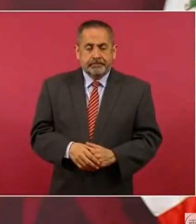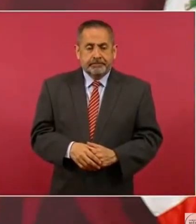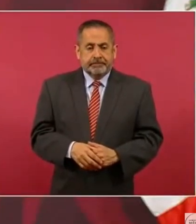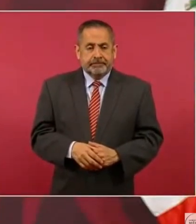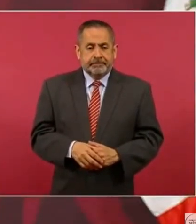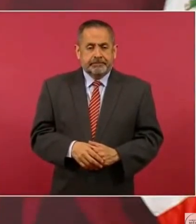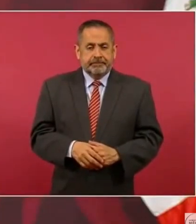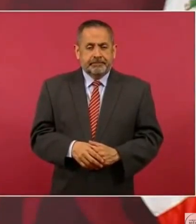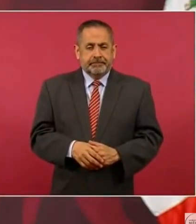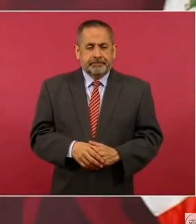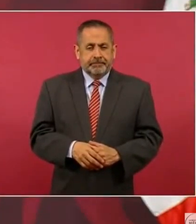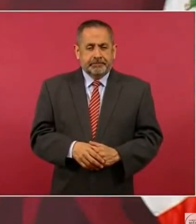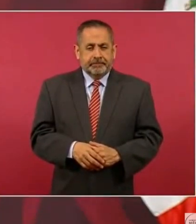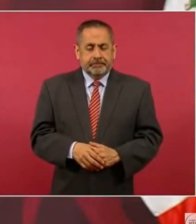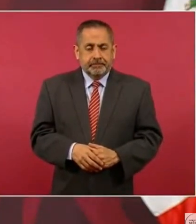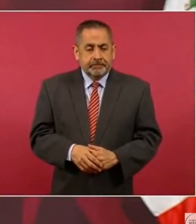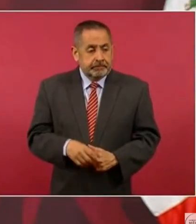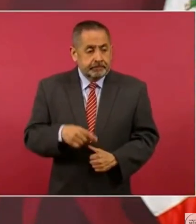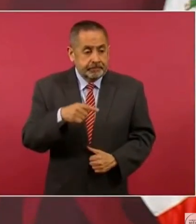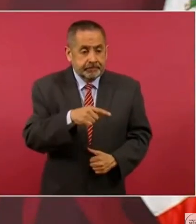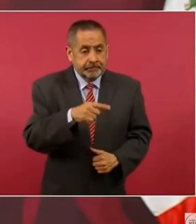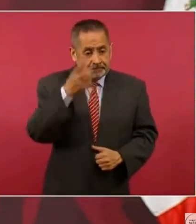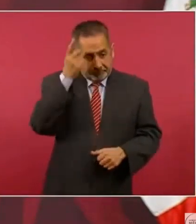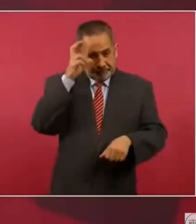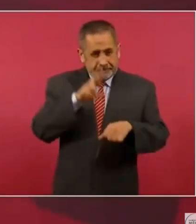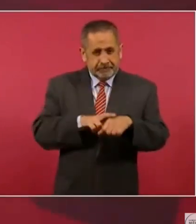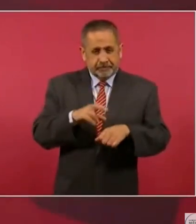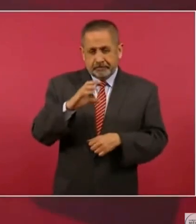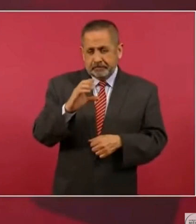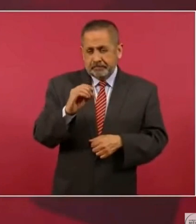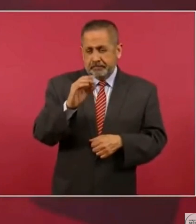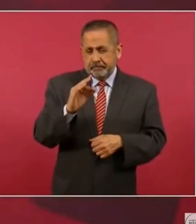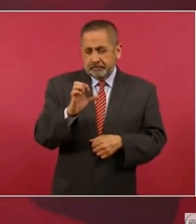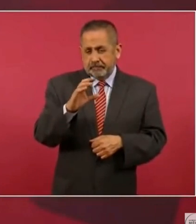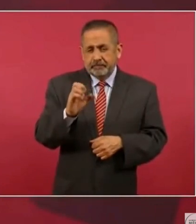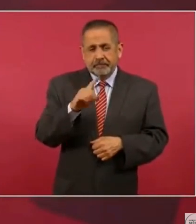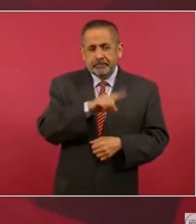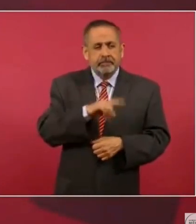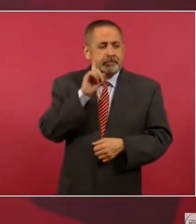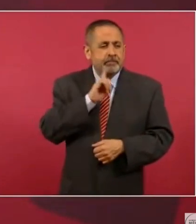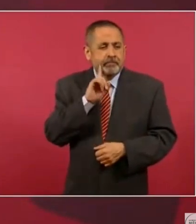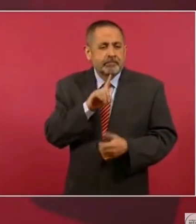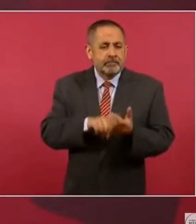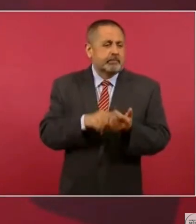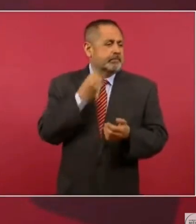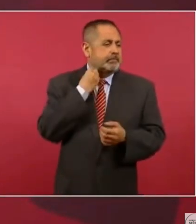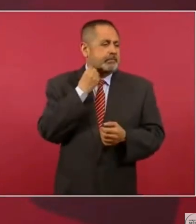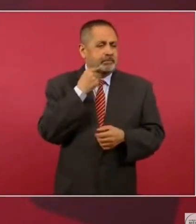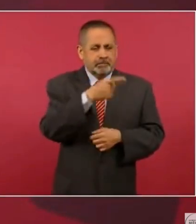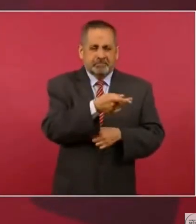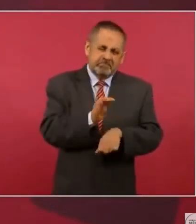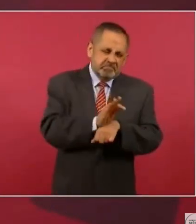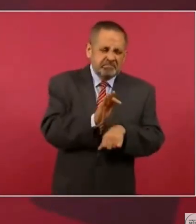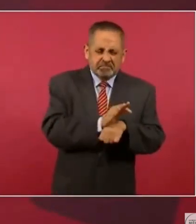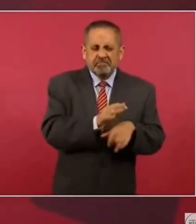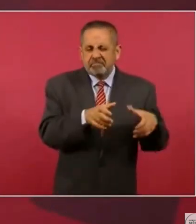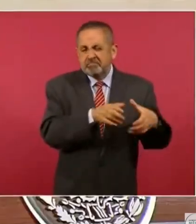tiempo como directora de COFECE, la abogada que siempre estuvo